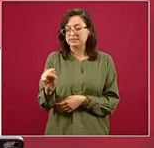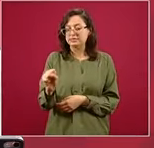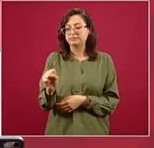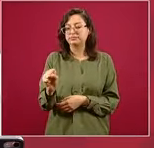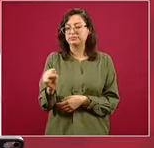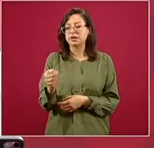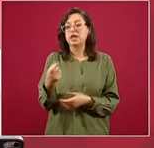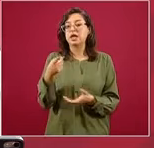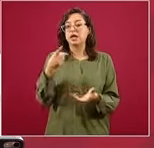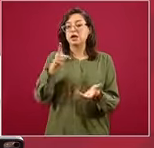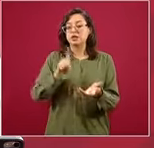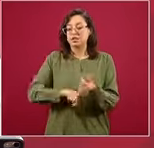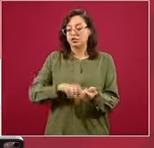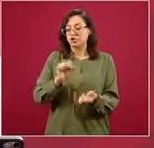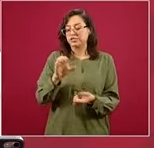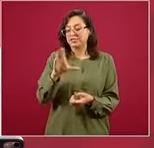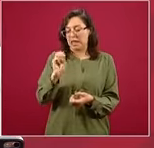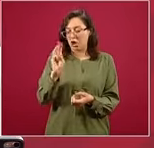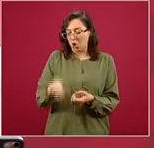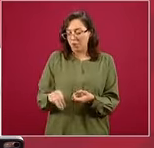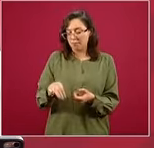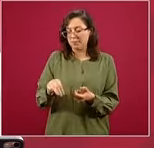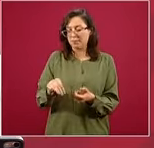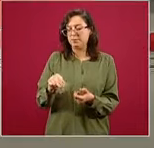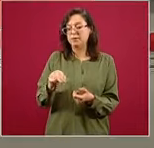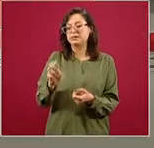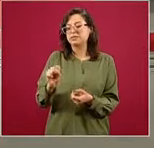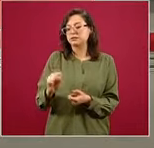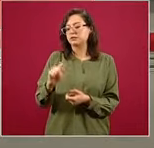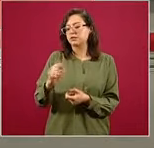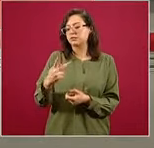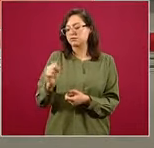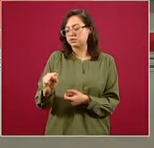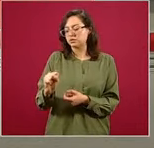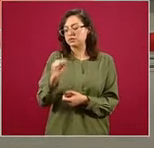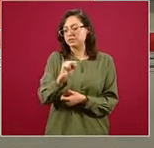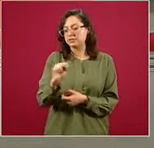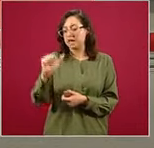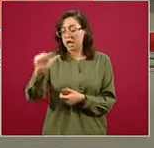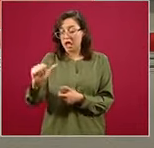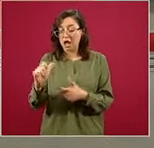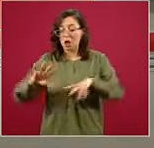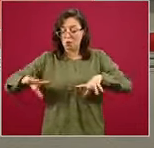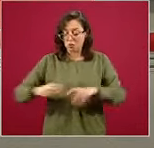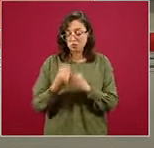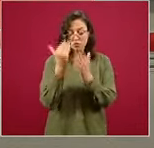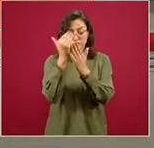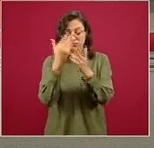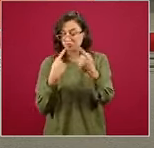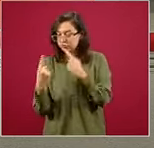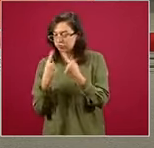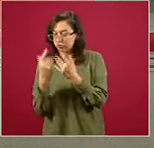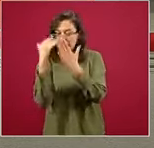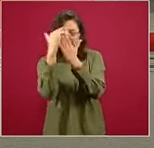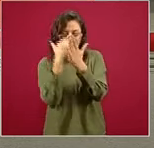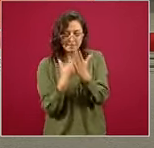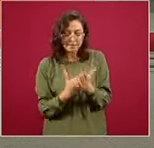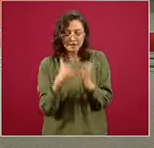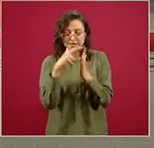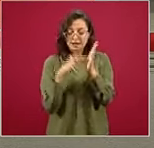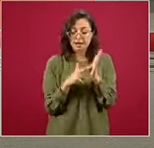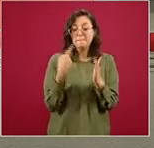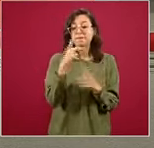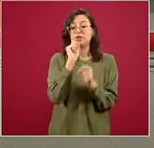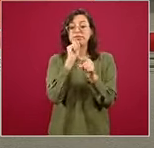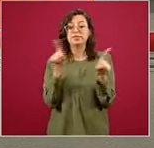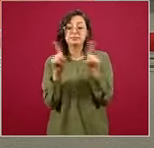trabajando con la Secretaría de Economía, la Secretaría de Trabajo y la Secretaría de Salud, formuló lineamientos, pero además la Secretaría de